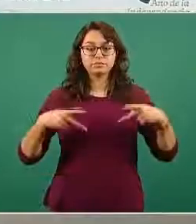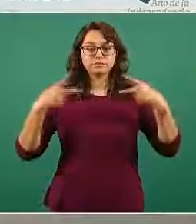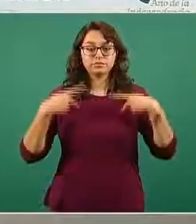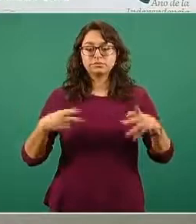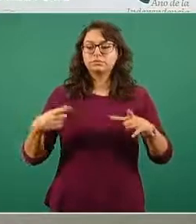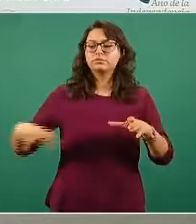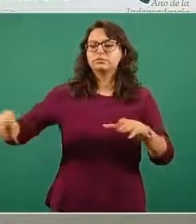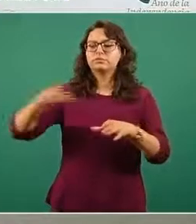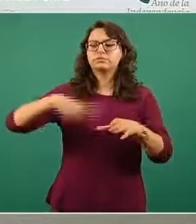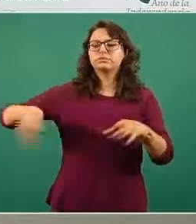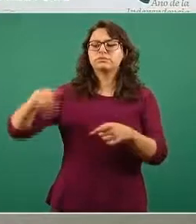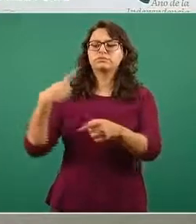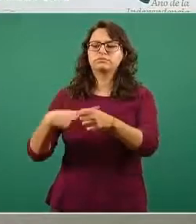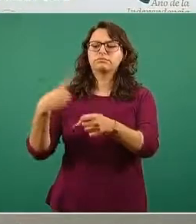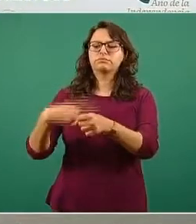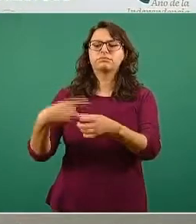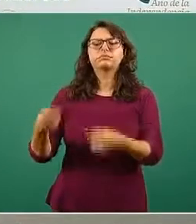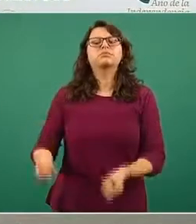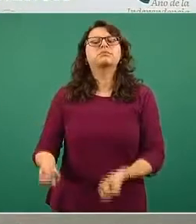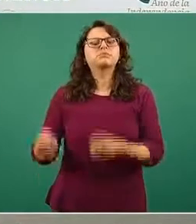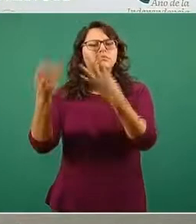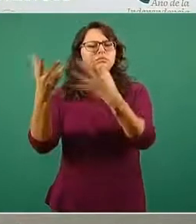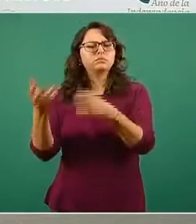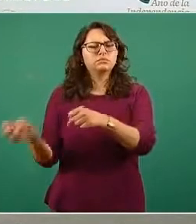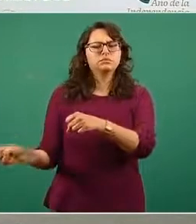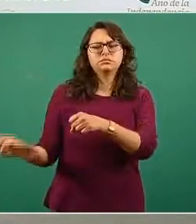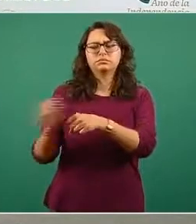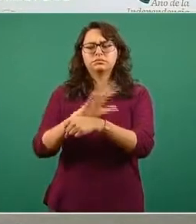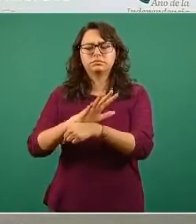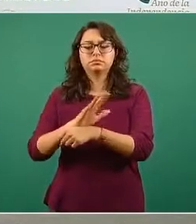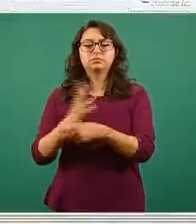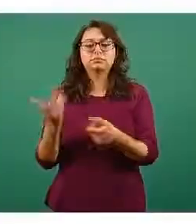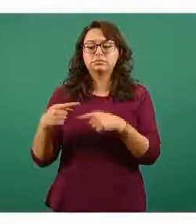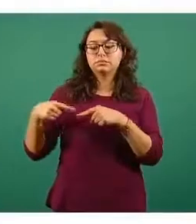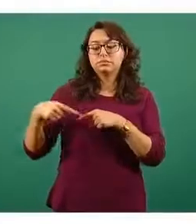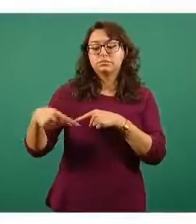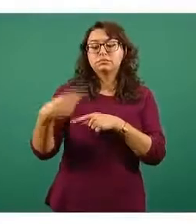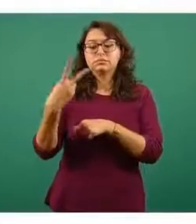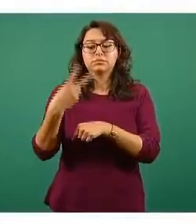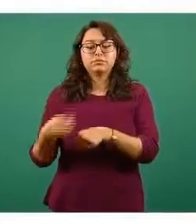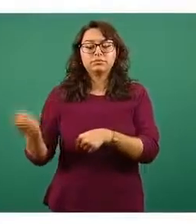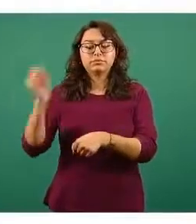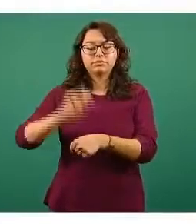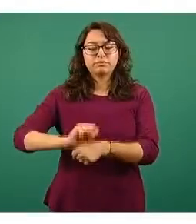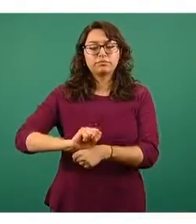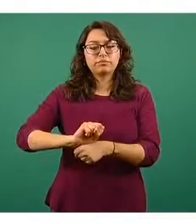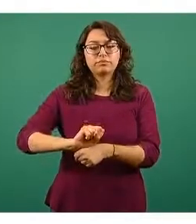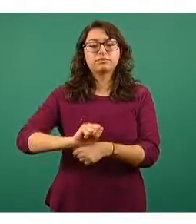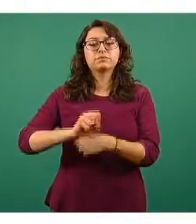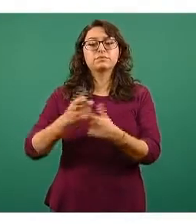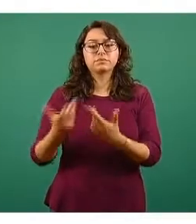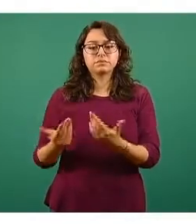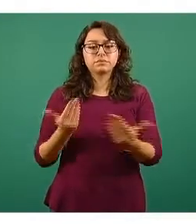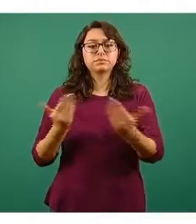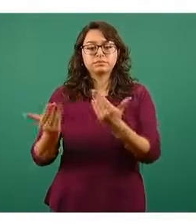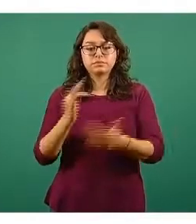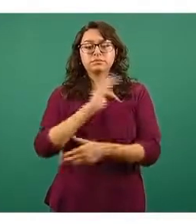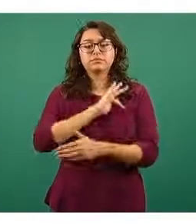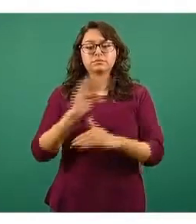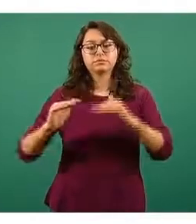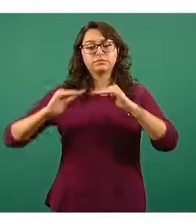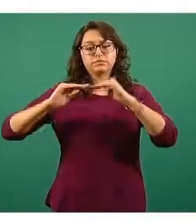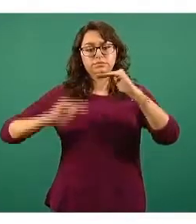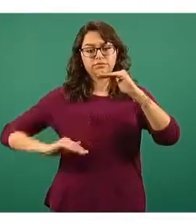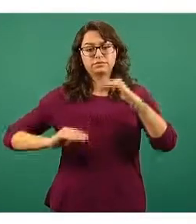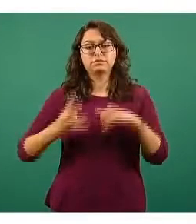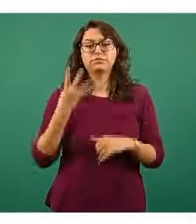positividad. Continuamos con una disminución para la semana 2, que está graficada en comparación a la 1, de estos 4 puntos